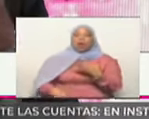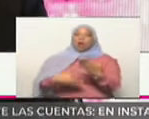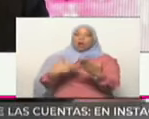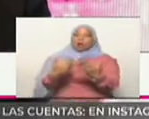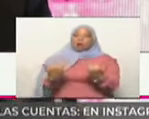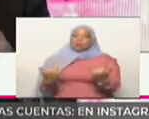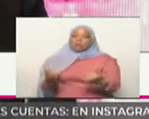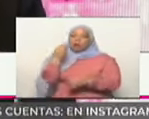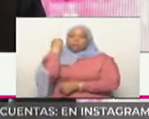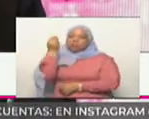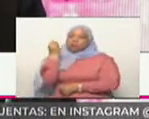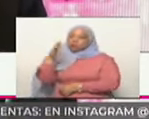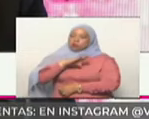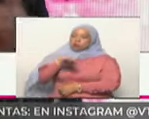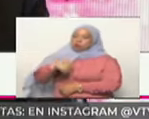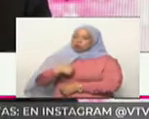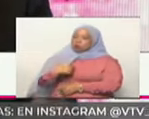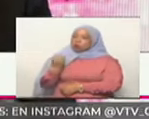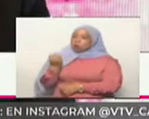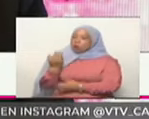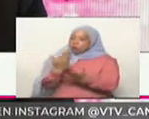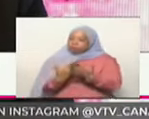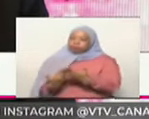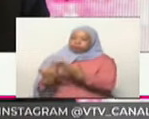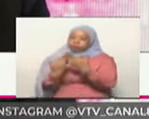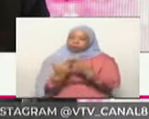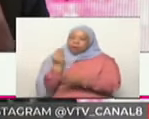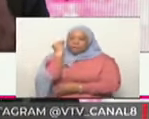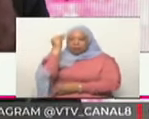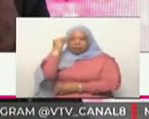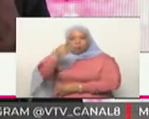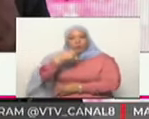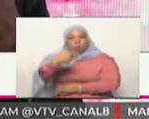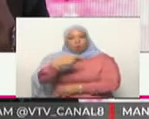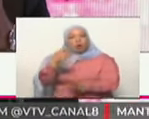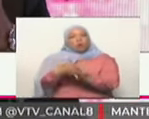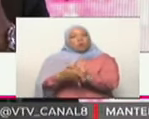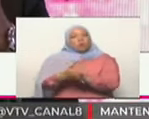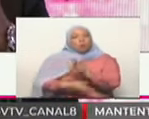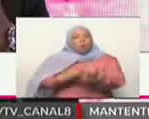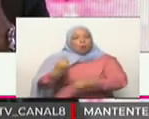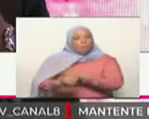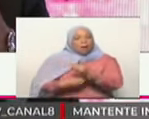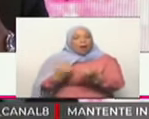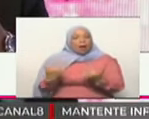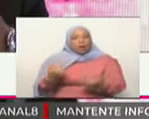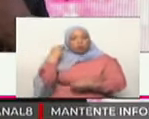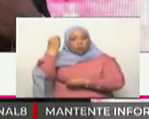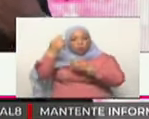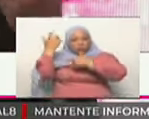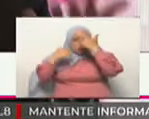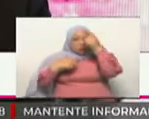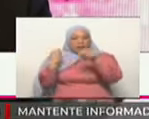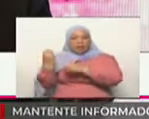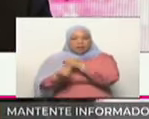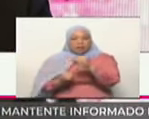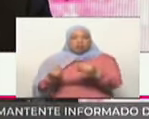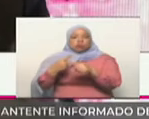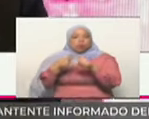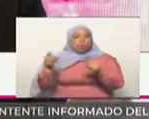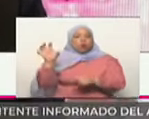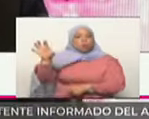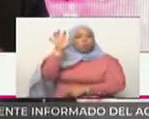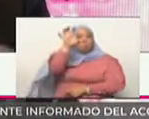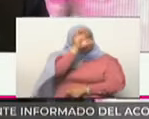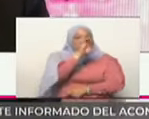nuestra visión geopolítica, nuestra política internacional, sobre la base del mundo multipolar. A